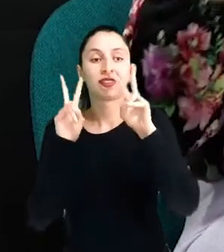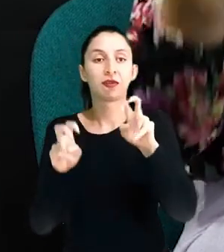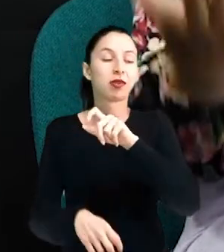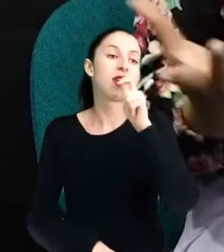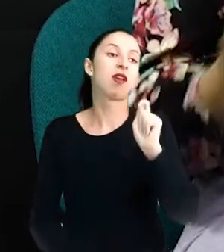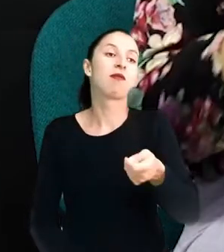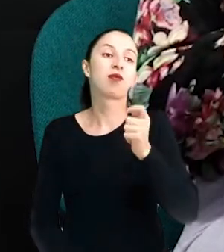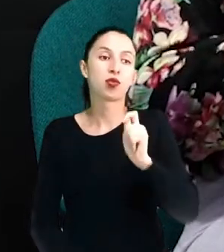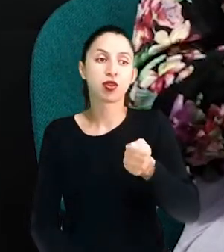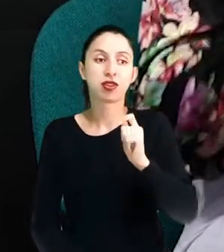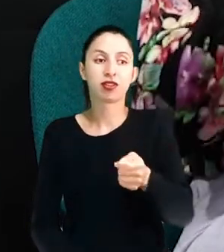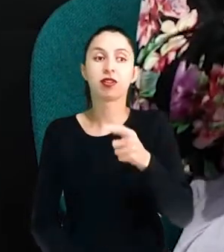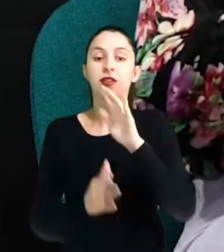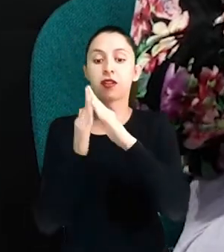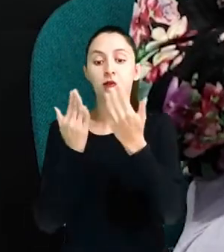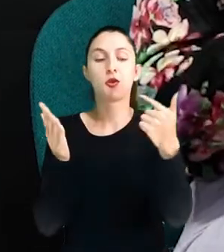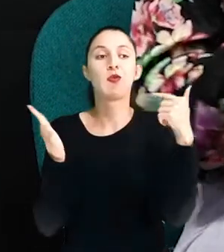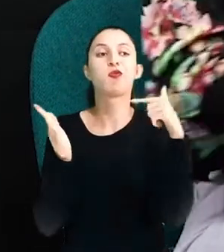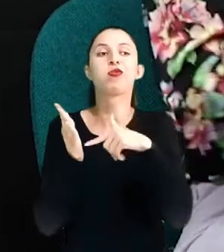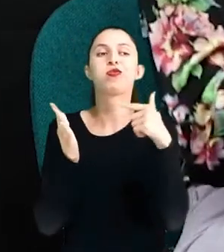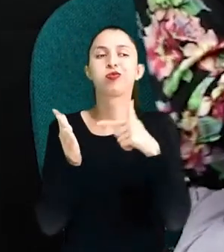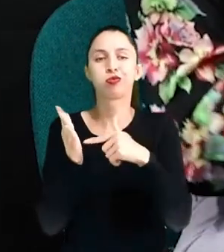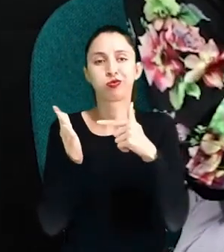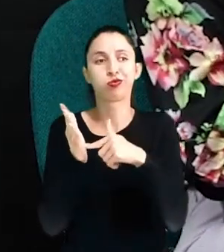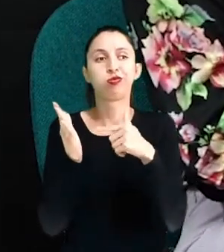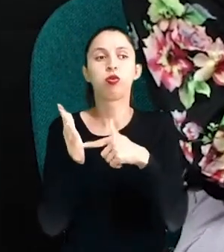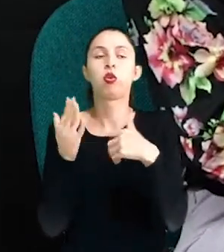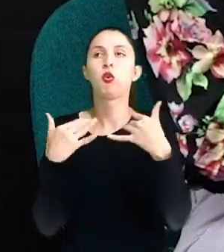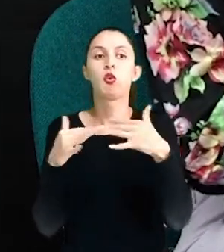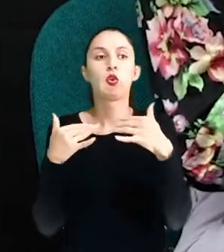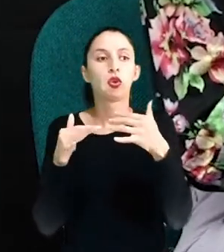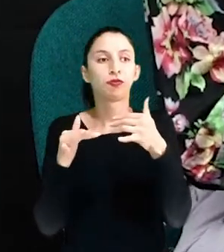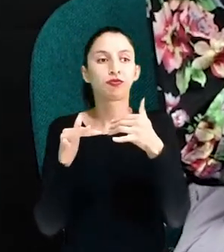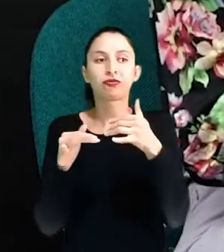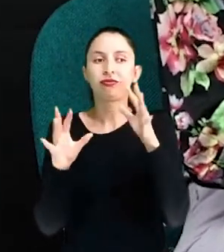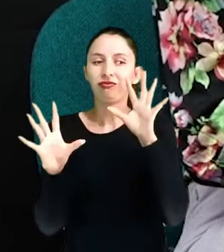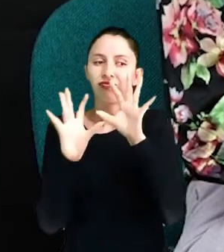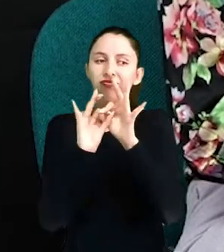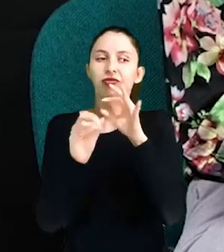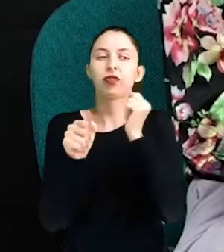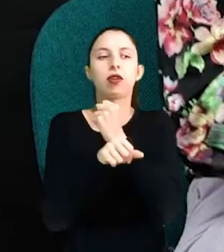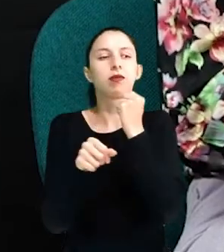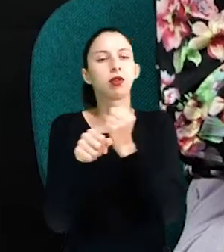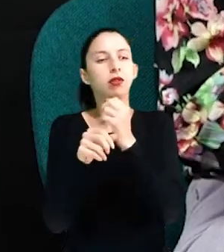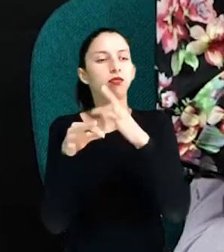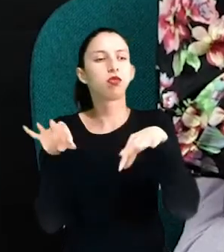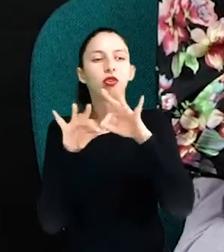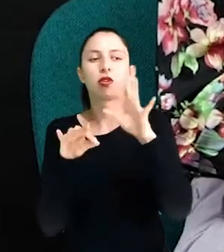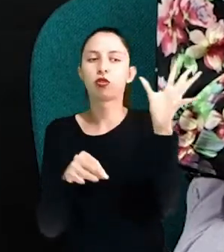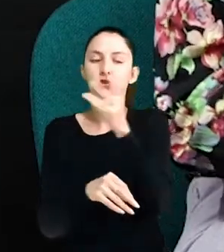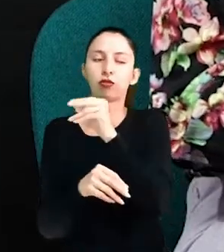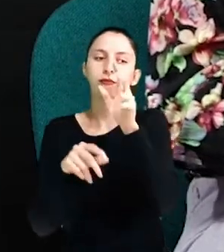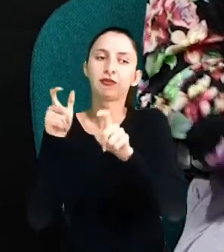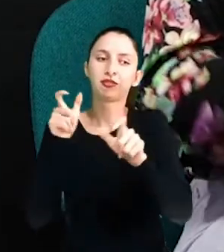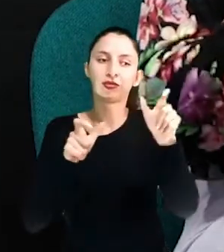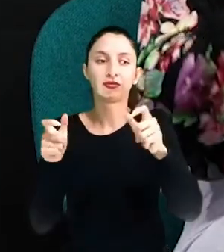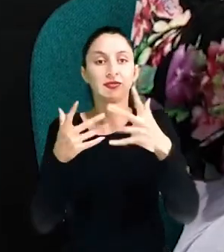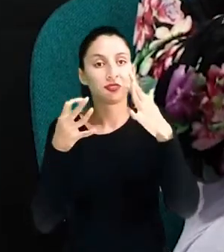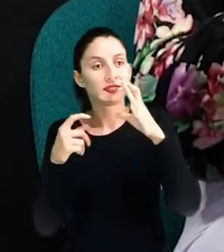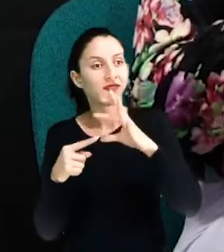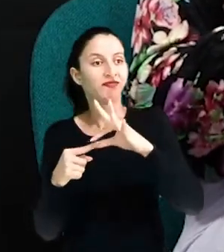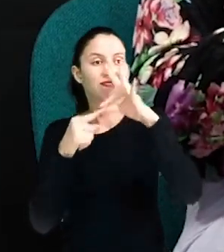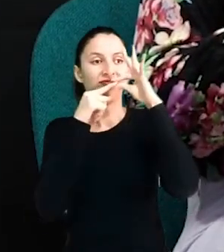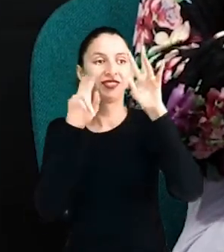las temáticas del derecho. Esta línea, como ya lo menciona aquí, la línea del enfoque laboral, que es muy importante para todos aquellos que